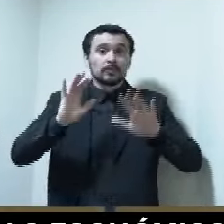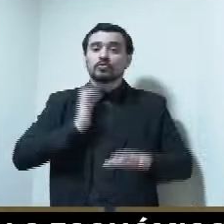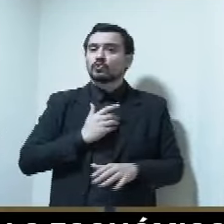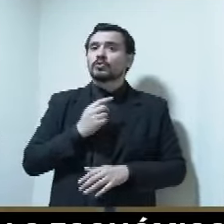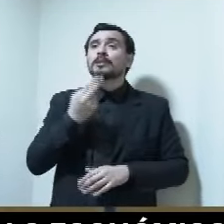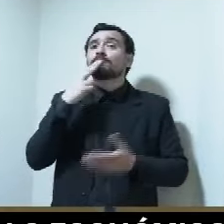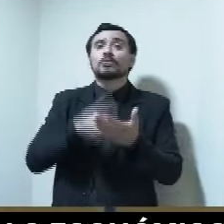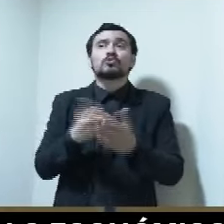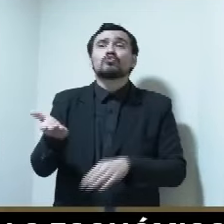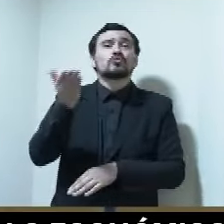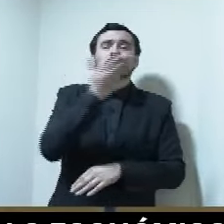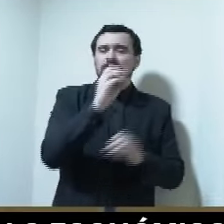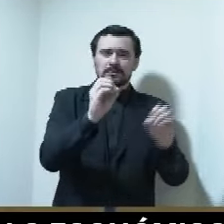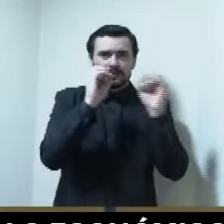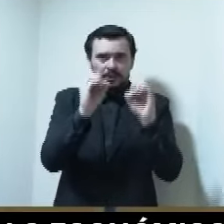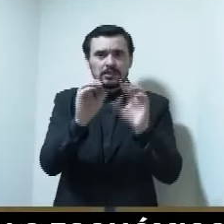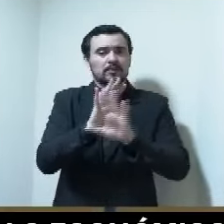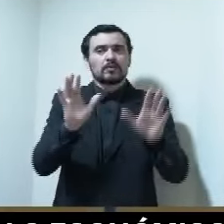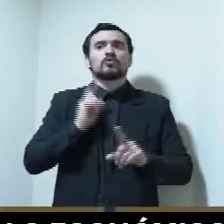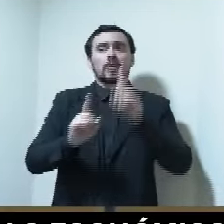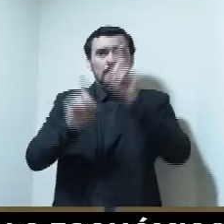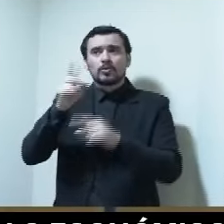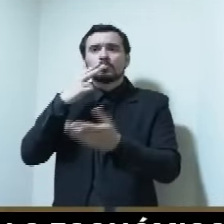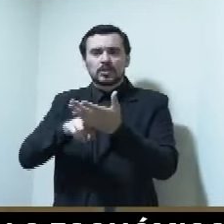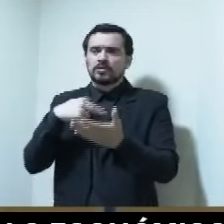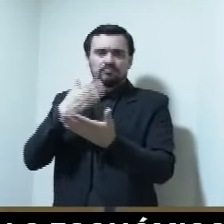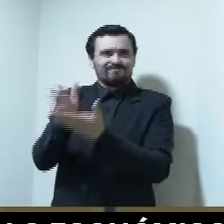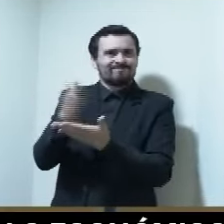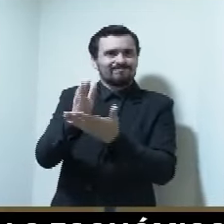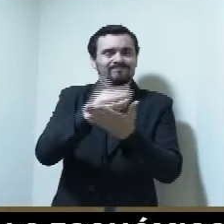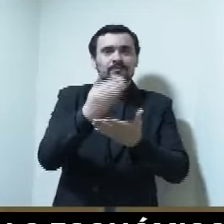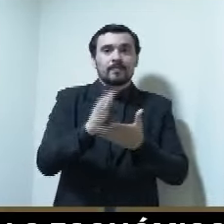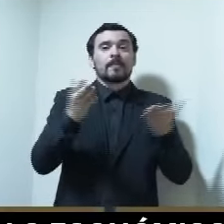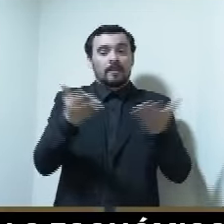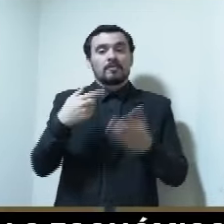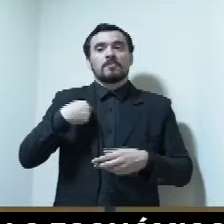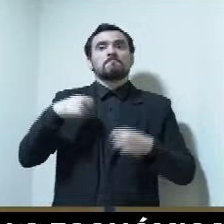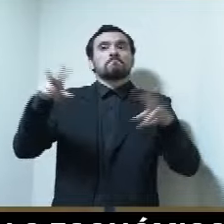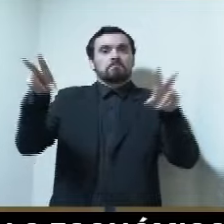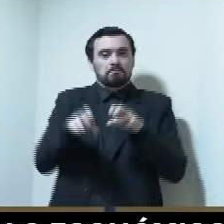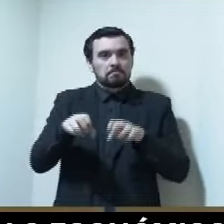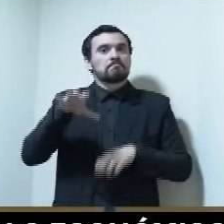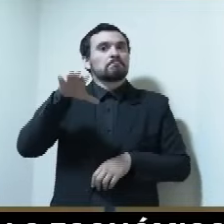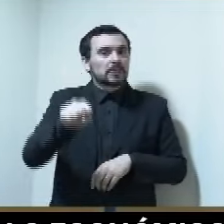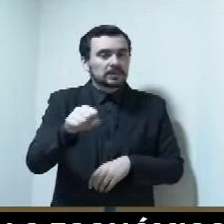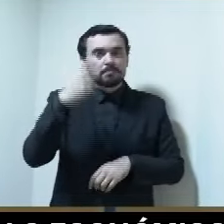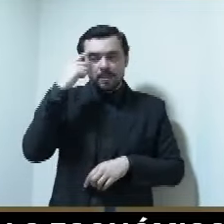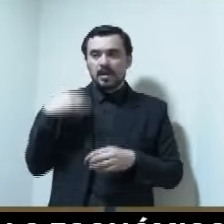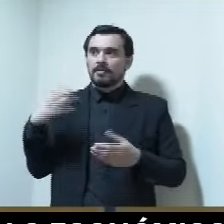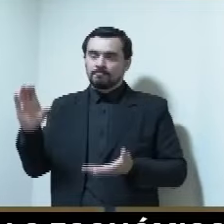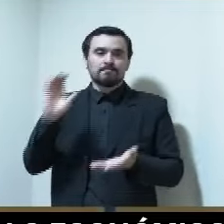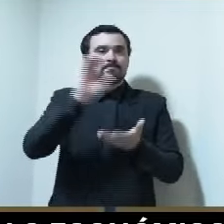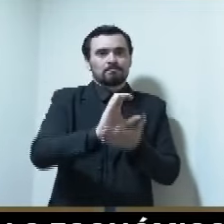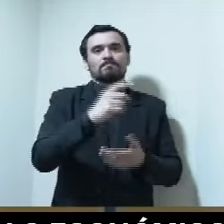ningún impuesto, al contrario, hemos eliminado algunos y a pesar de eso hemos recaudado más para invertir en el desarrollo del